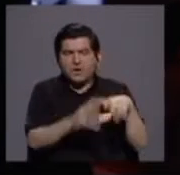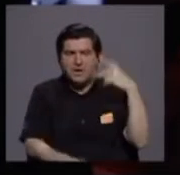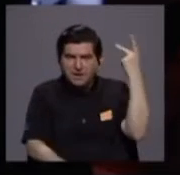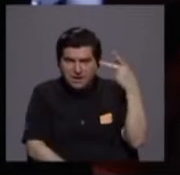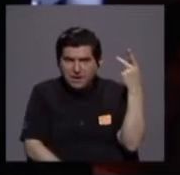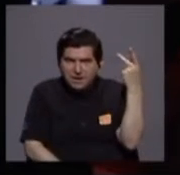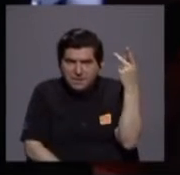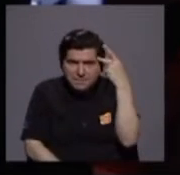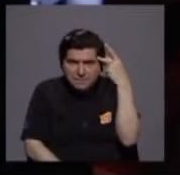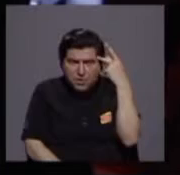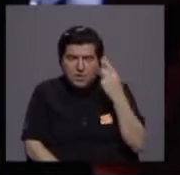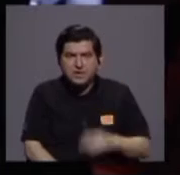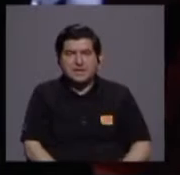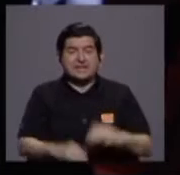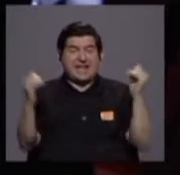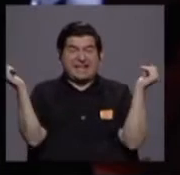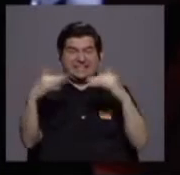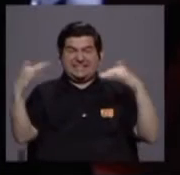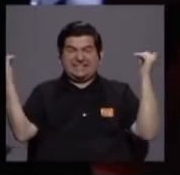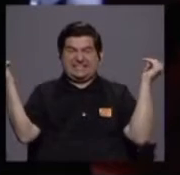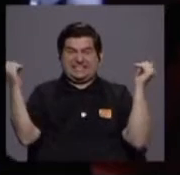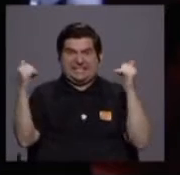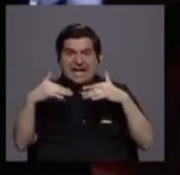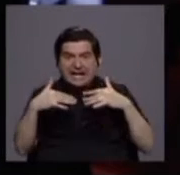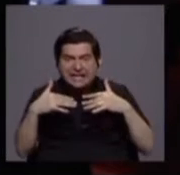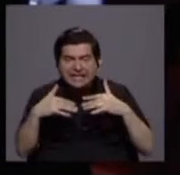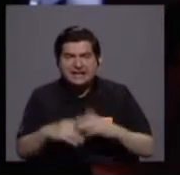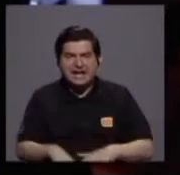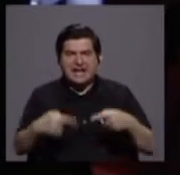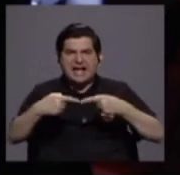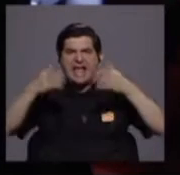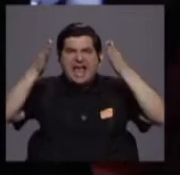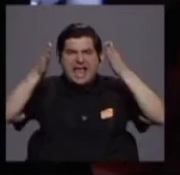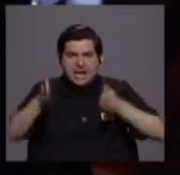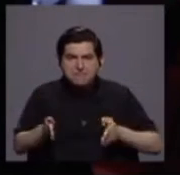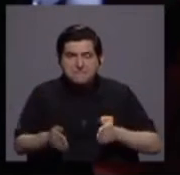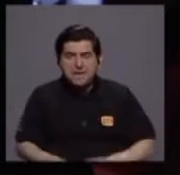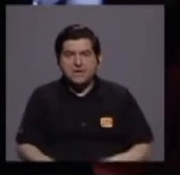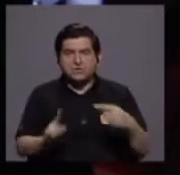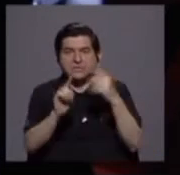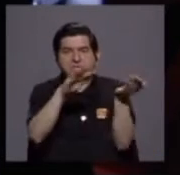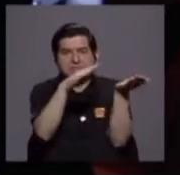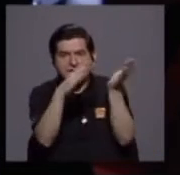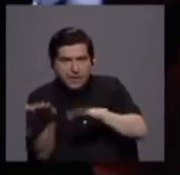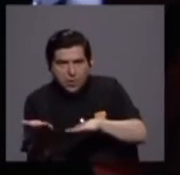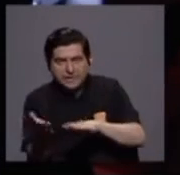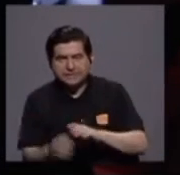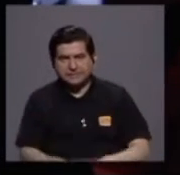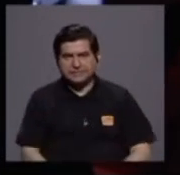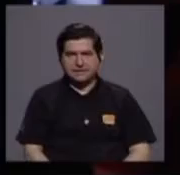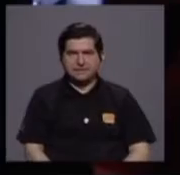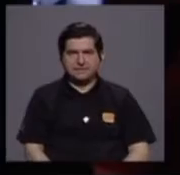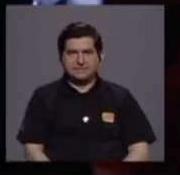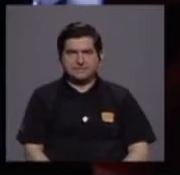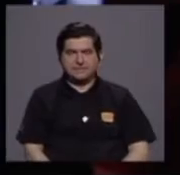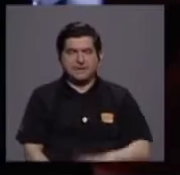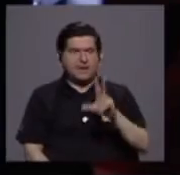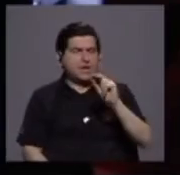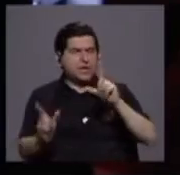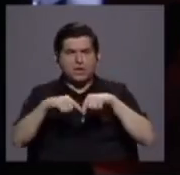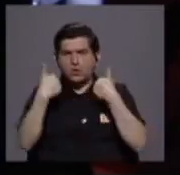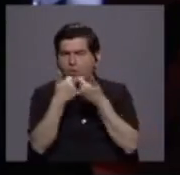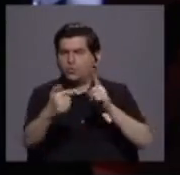política es una guerra de enemigos a muerte y no grupos